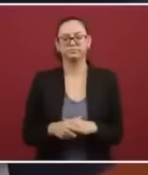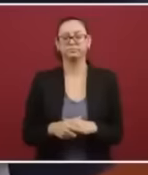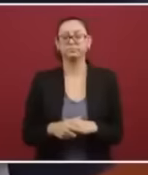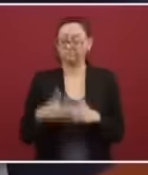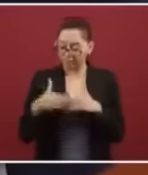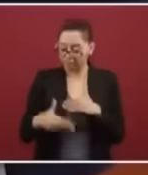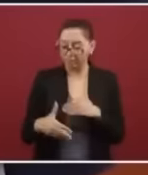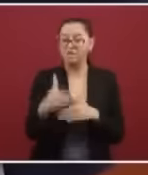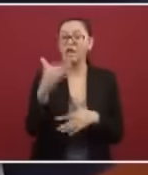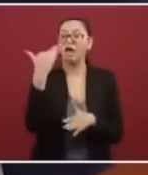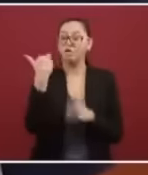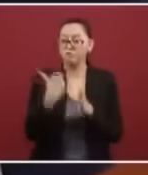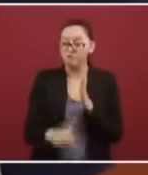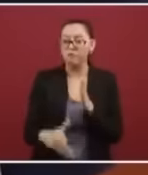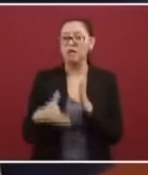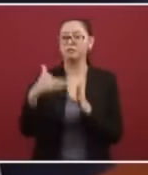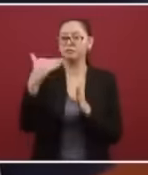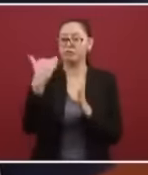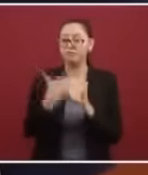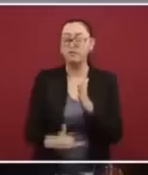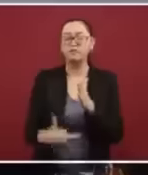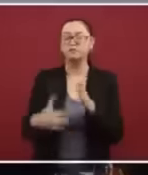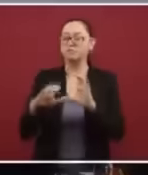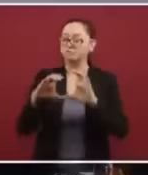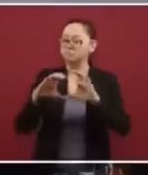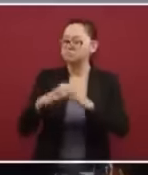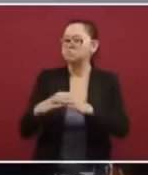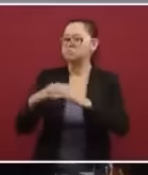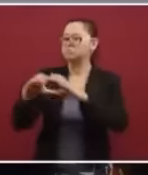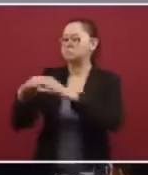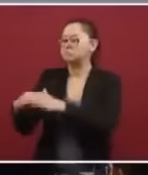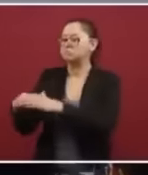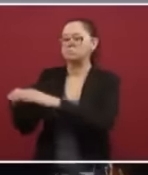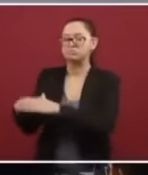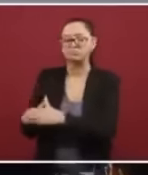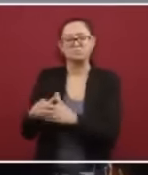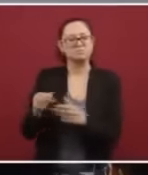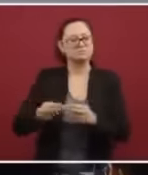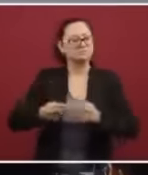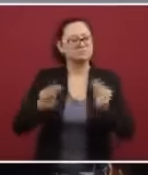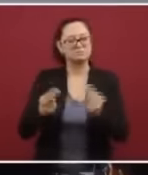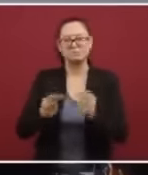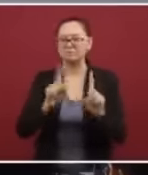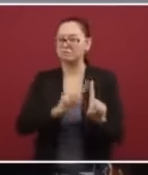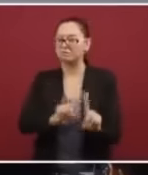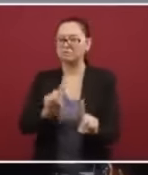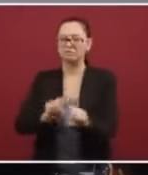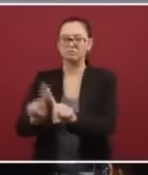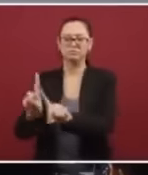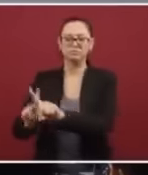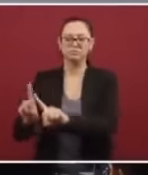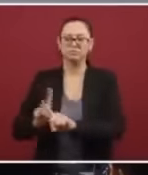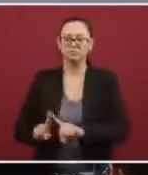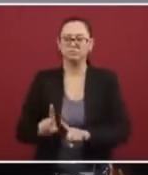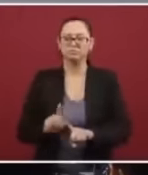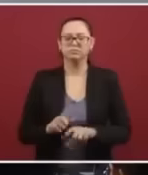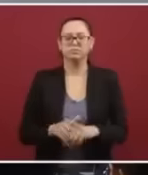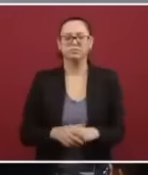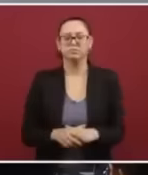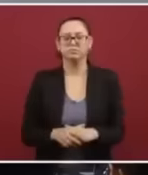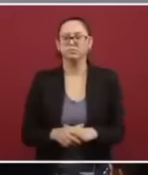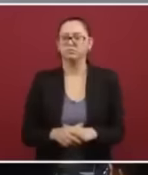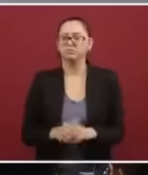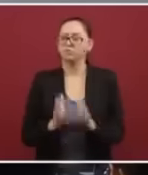necesidades en todas nuestras comunidades de diferente tipo, que no nos